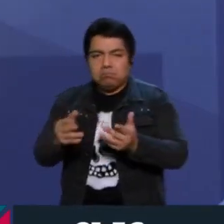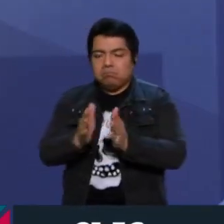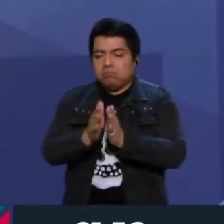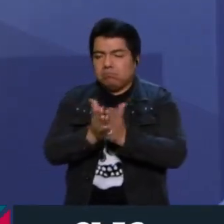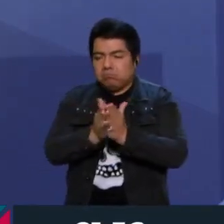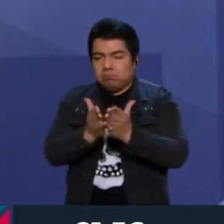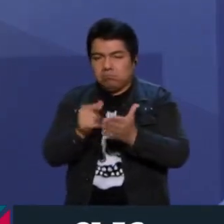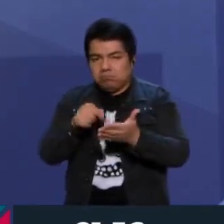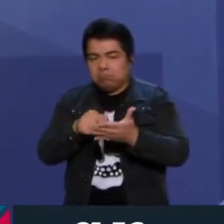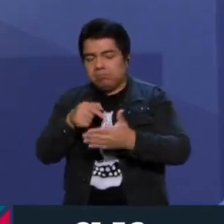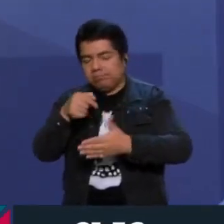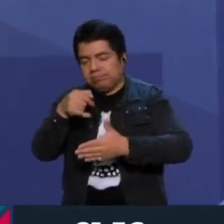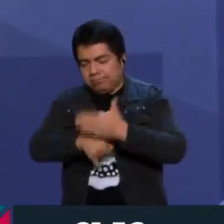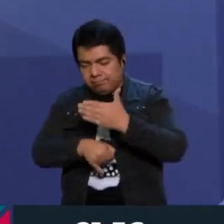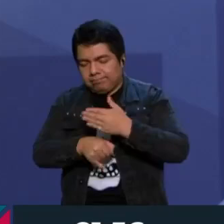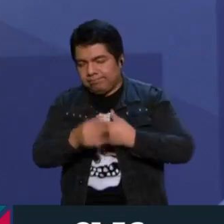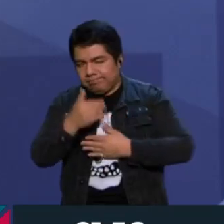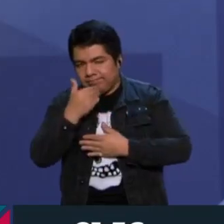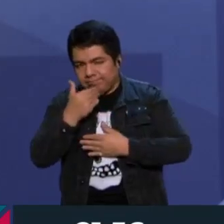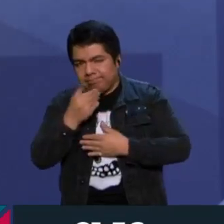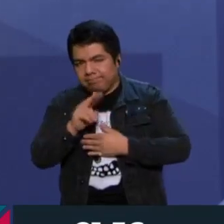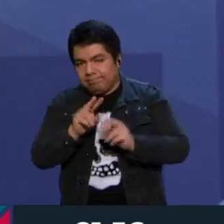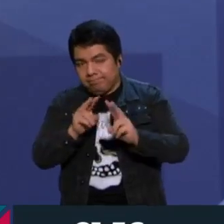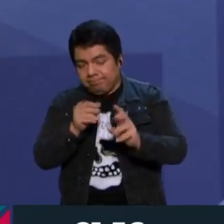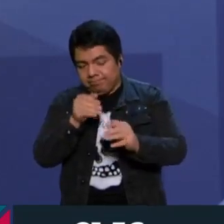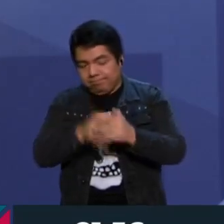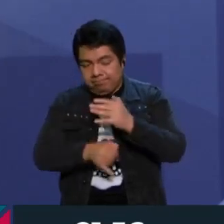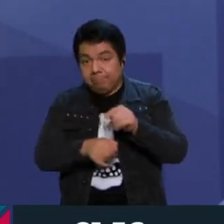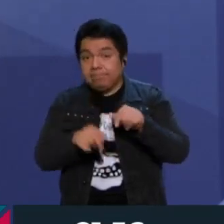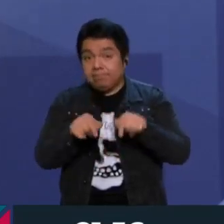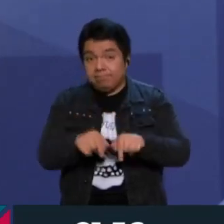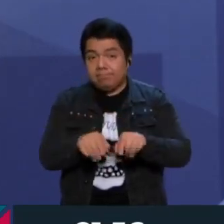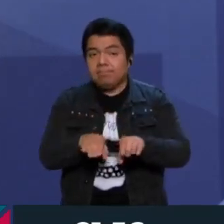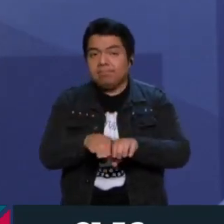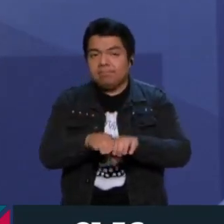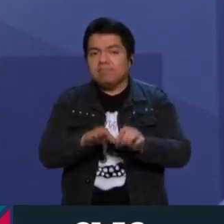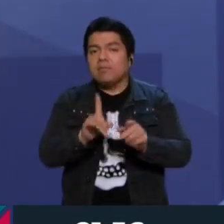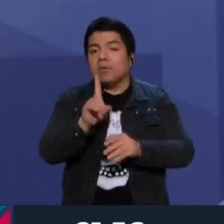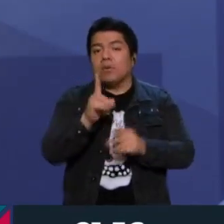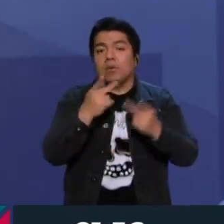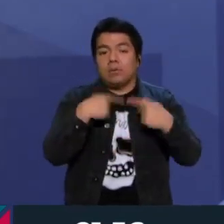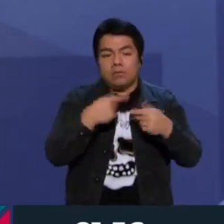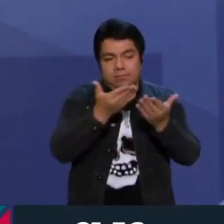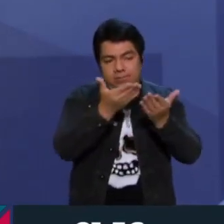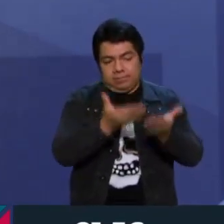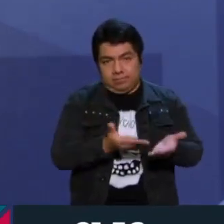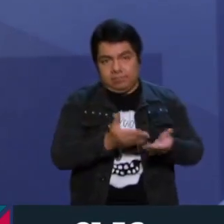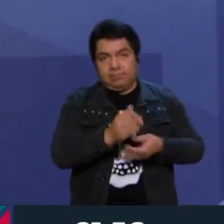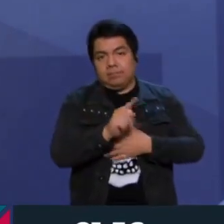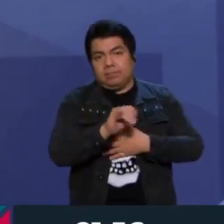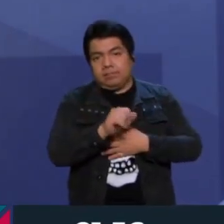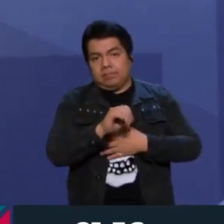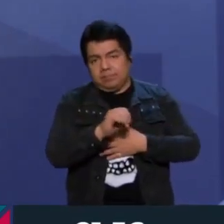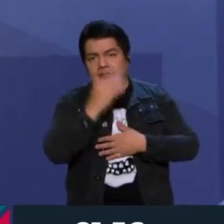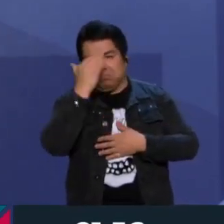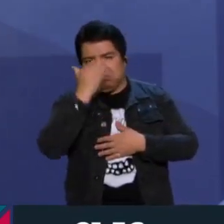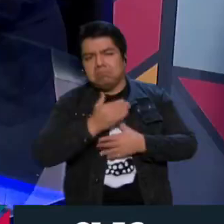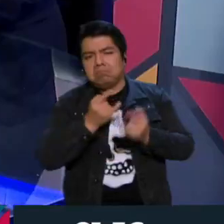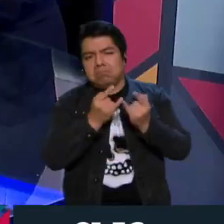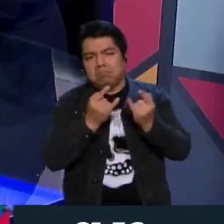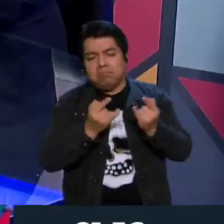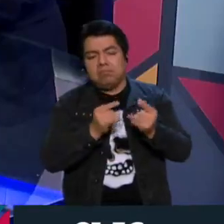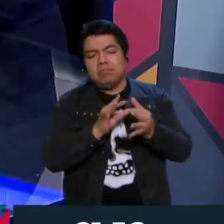que pueden profundizar bien estos temas y que, bueno, aquí lo que hacemos es que una persona que es un historiador y que sabe de historia